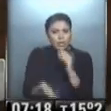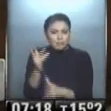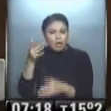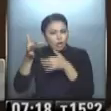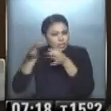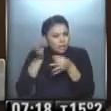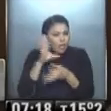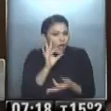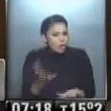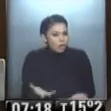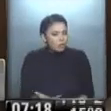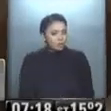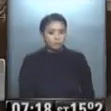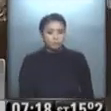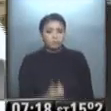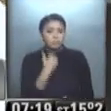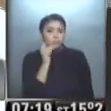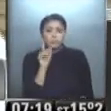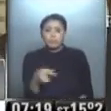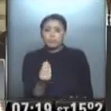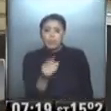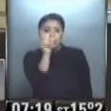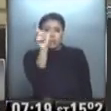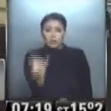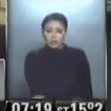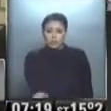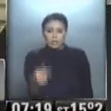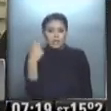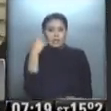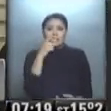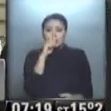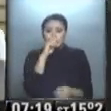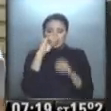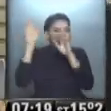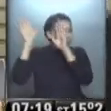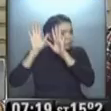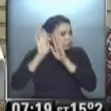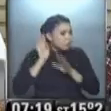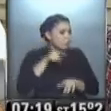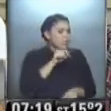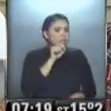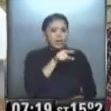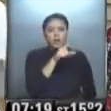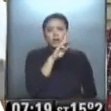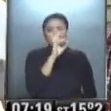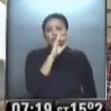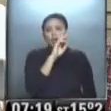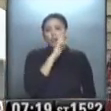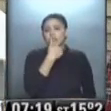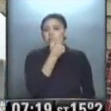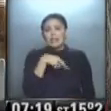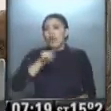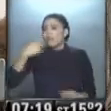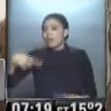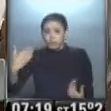estrategia y no sabes por qué esta persona se planificó para hacerle esto a roxana puede planificar para hacer cualquier otra